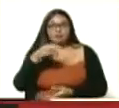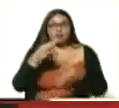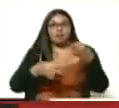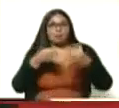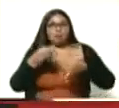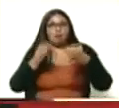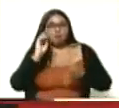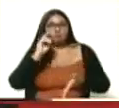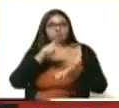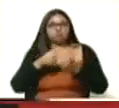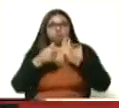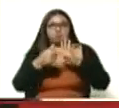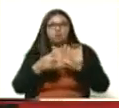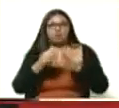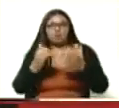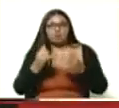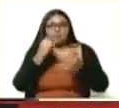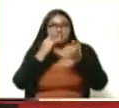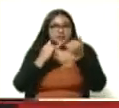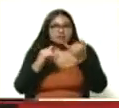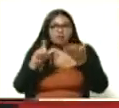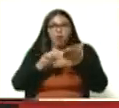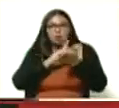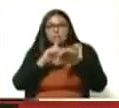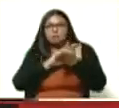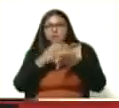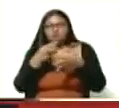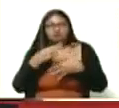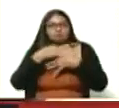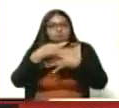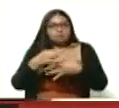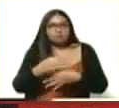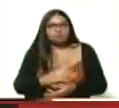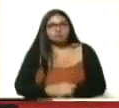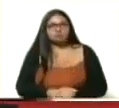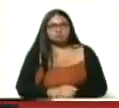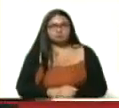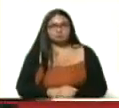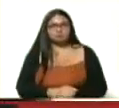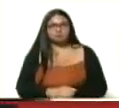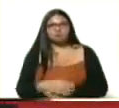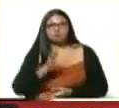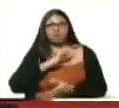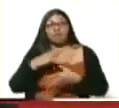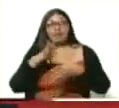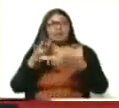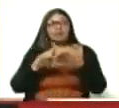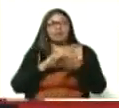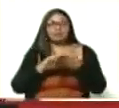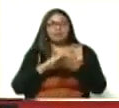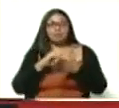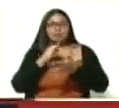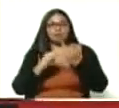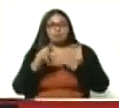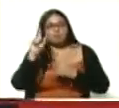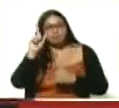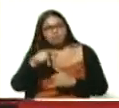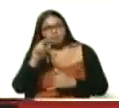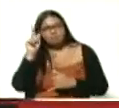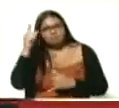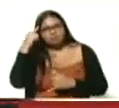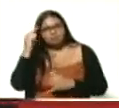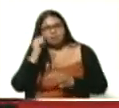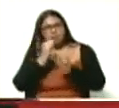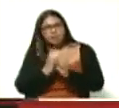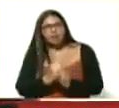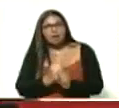Parada, que por cierto está por terminar un libro muy interesante, que es el libro que va a salir para estos próximos días, esperemos a